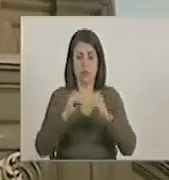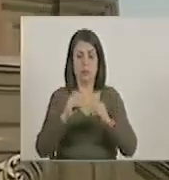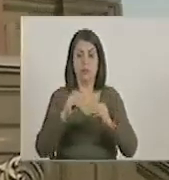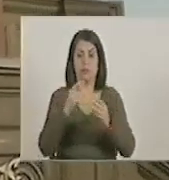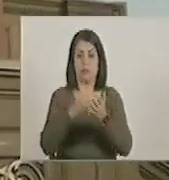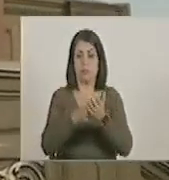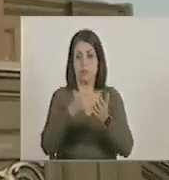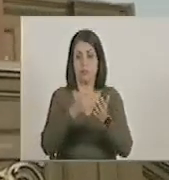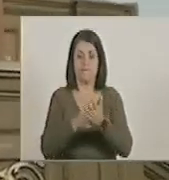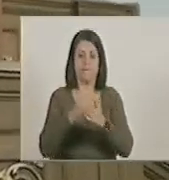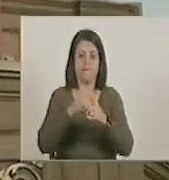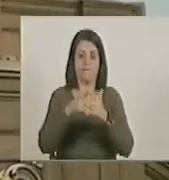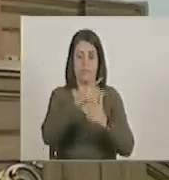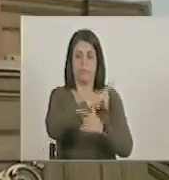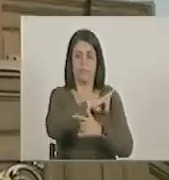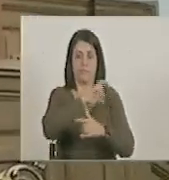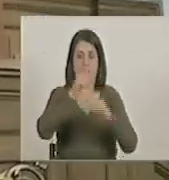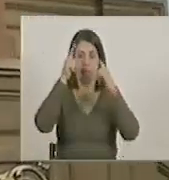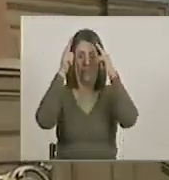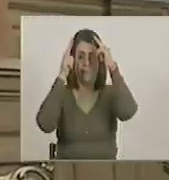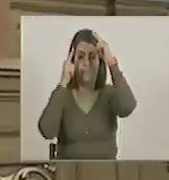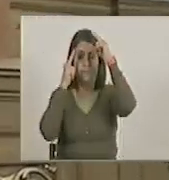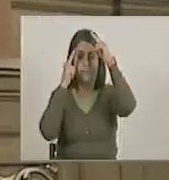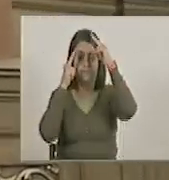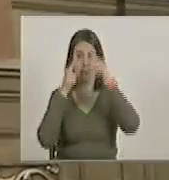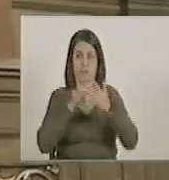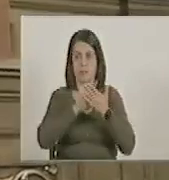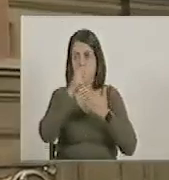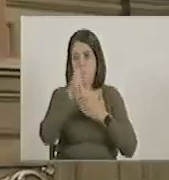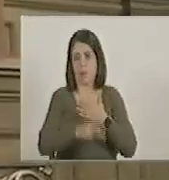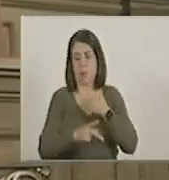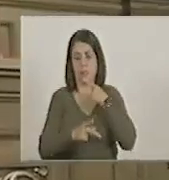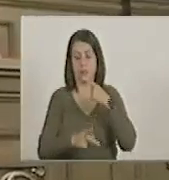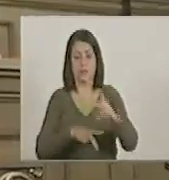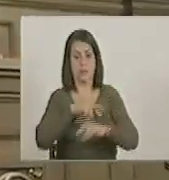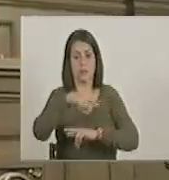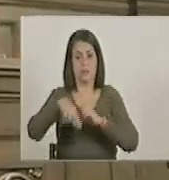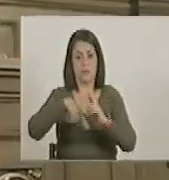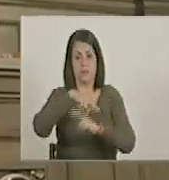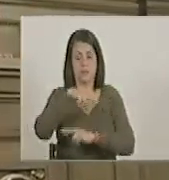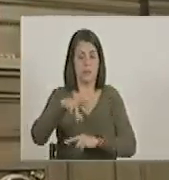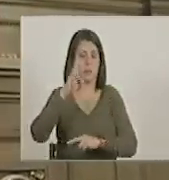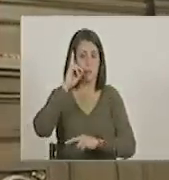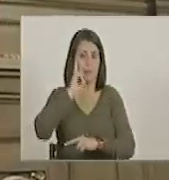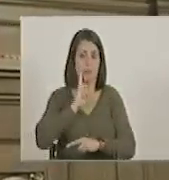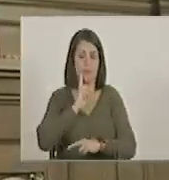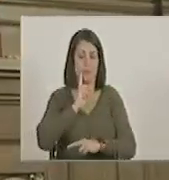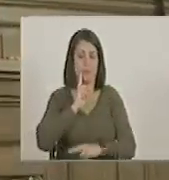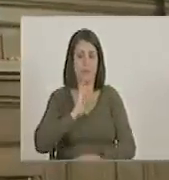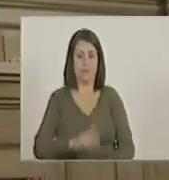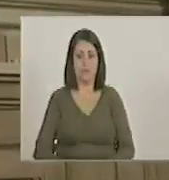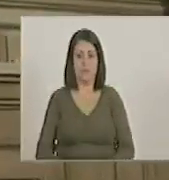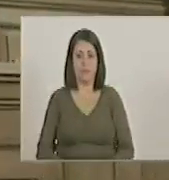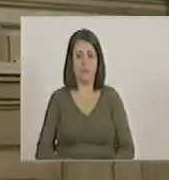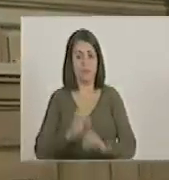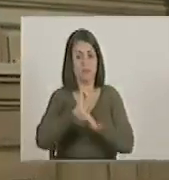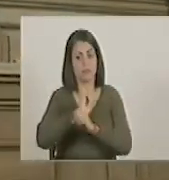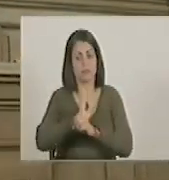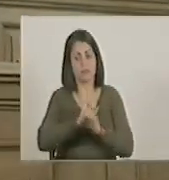rentismo. Comandante Chávez, con su planteamiento de la revolución bolivariana,